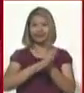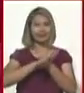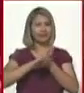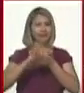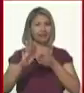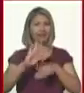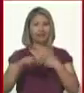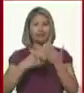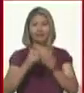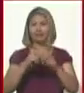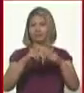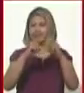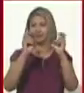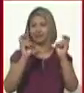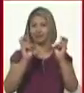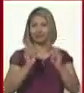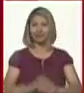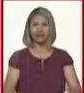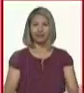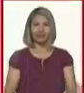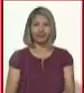limpieza y arreglos en el Parque El Arenal.